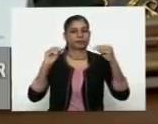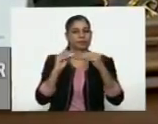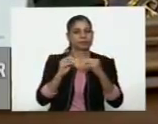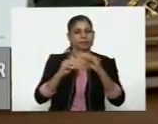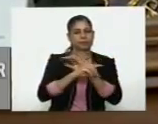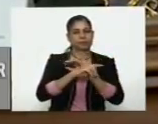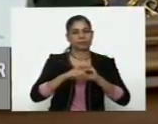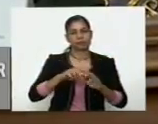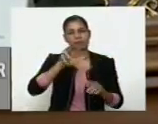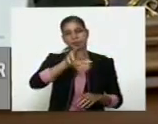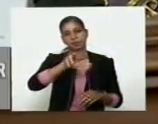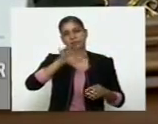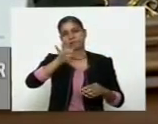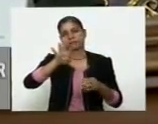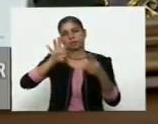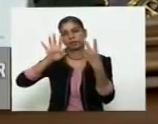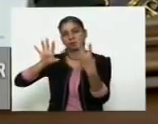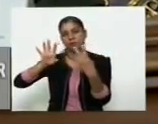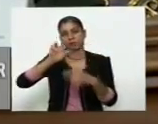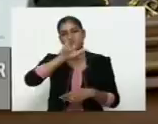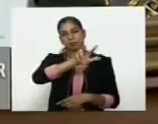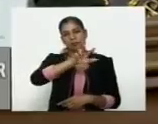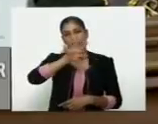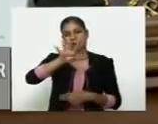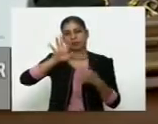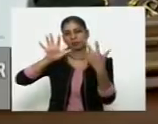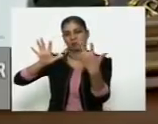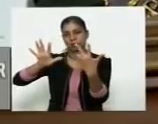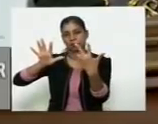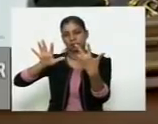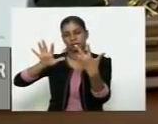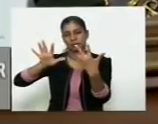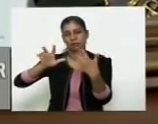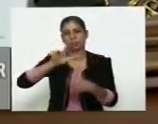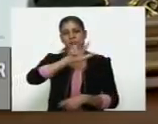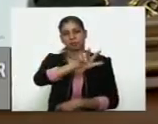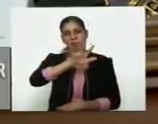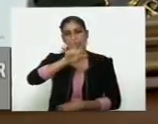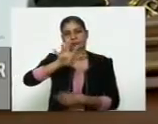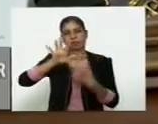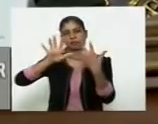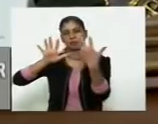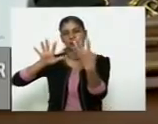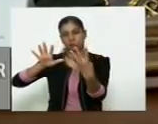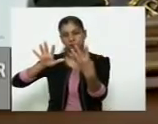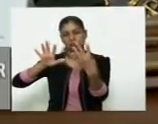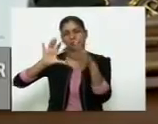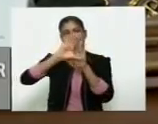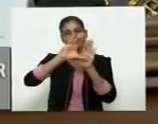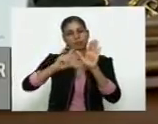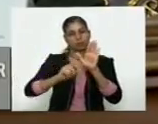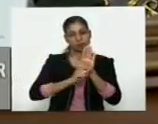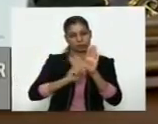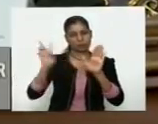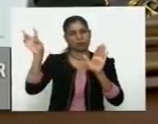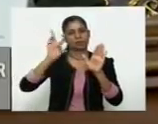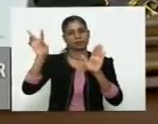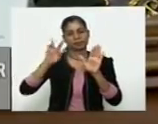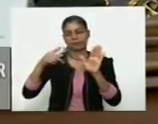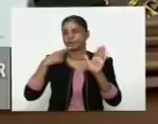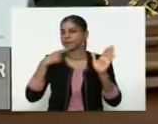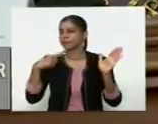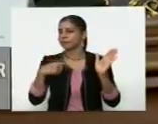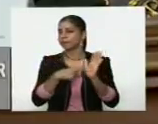los artículos 347, 348 y 349 de la Constitución de la República Bolivariana